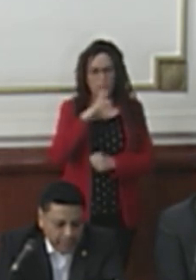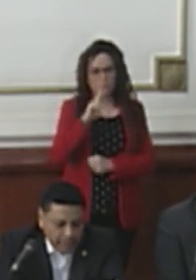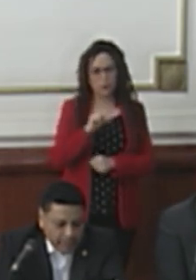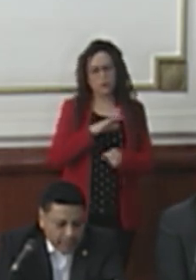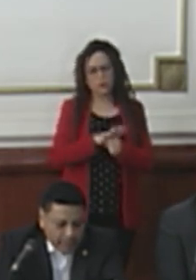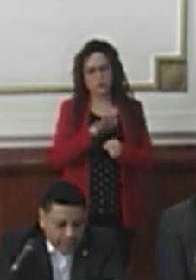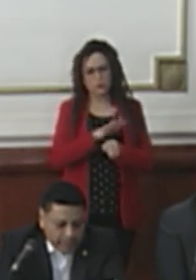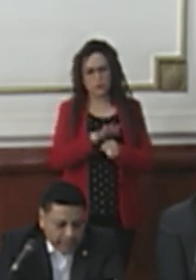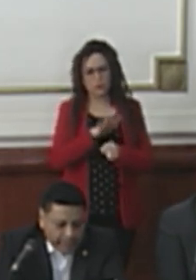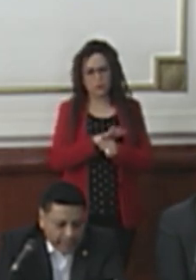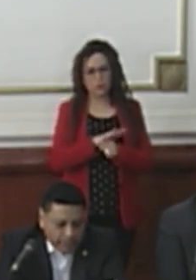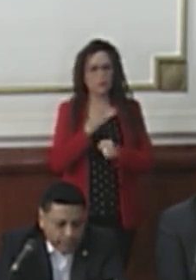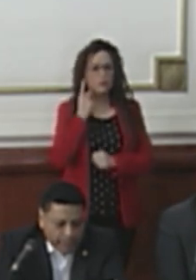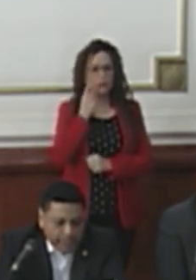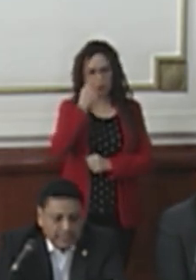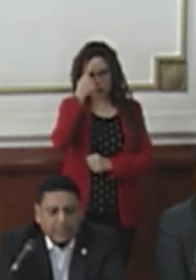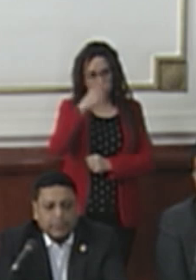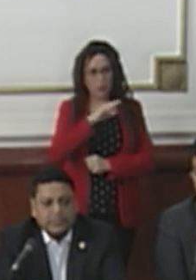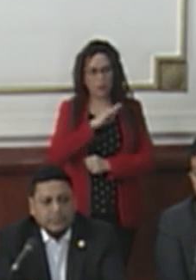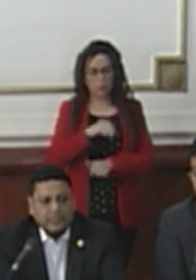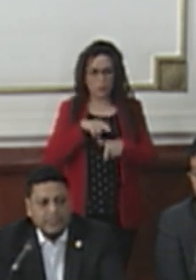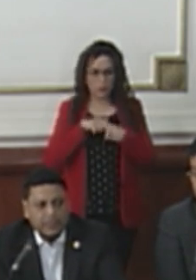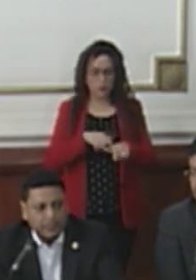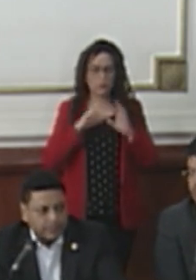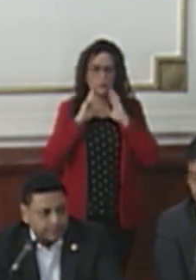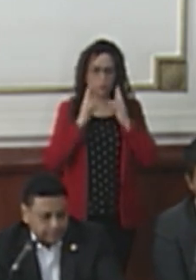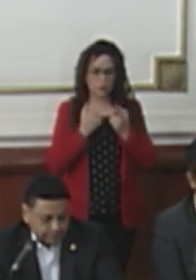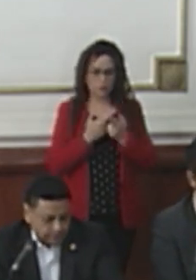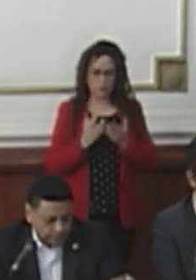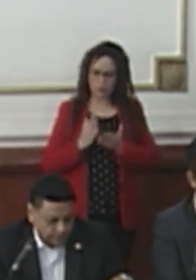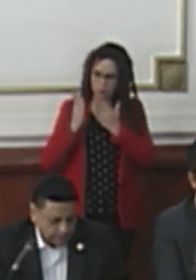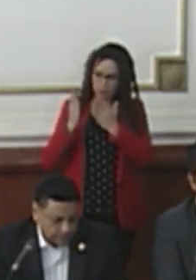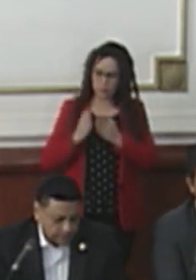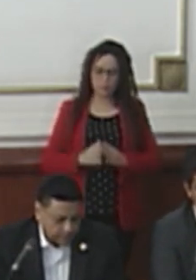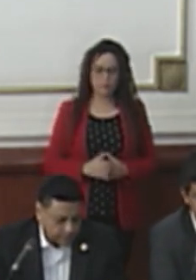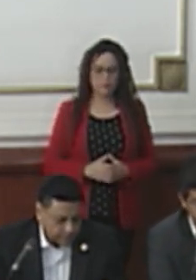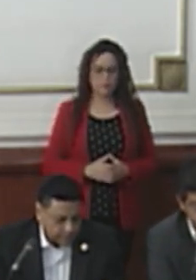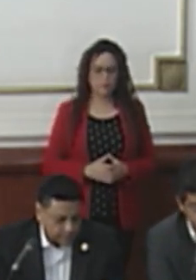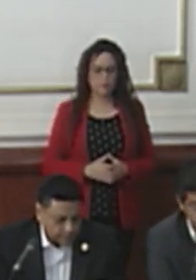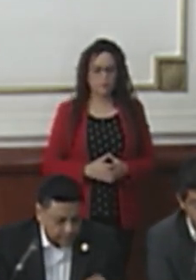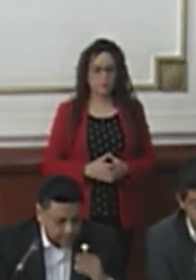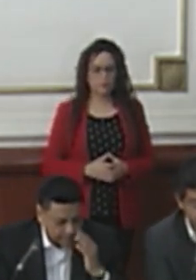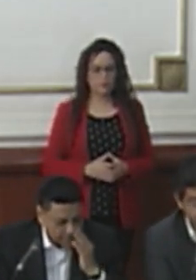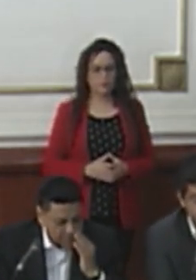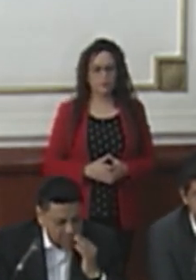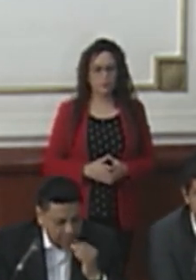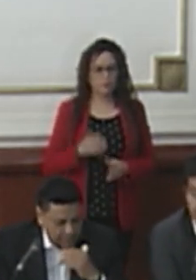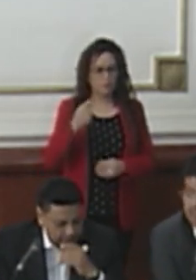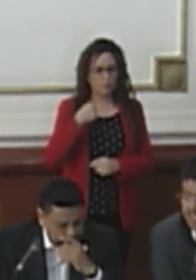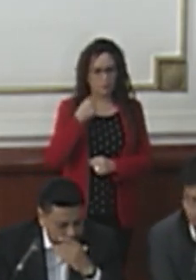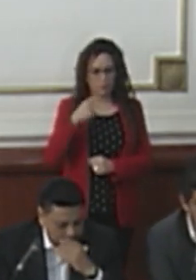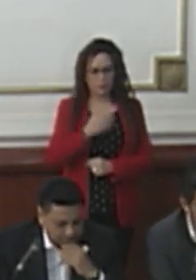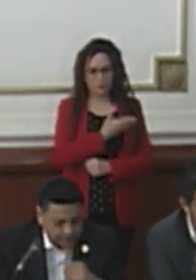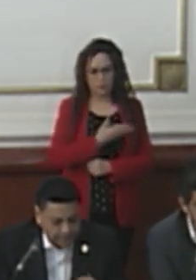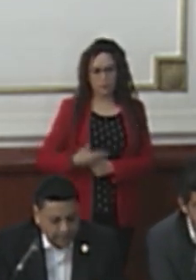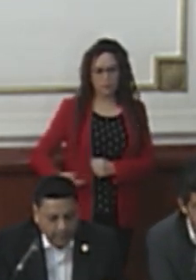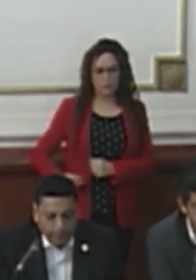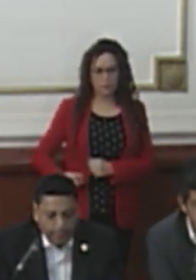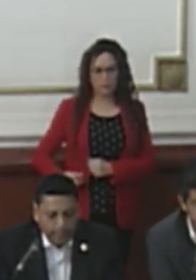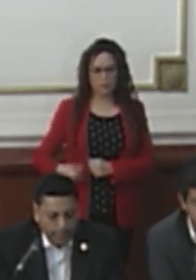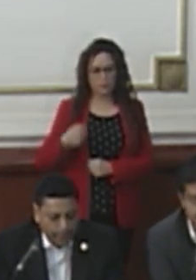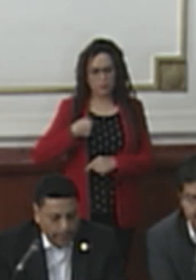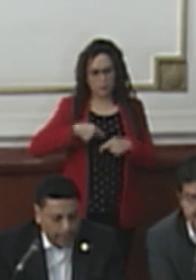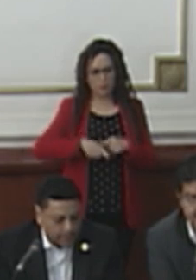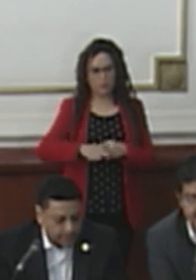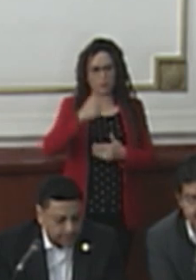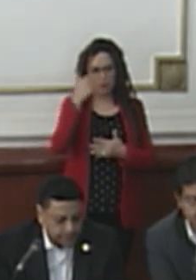legal requerido para la celebración de esta reunión. Por sus instrucciones, presidente, procedo a pasar la